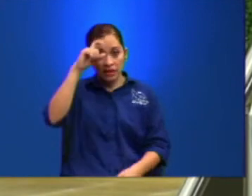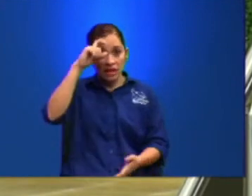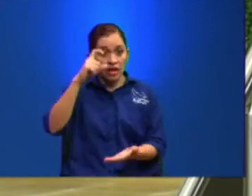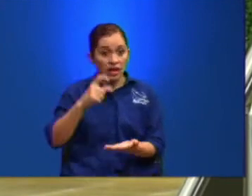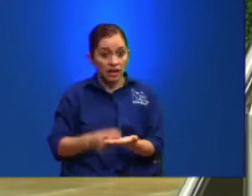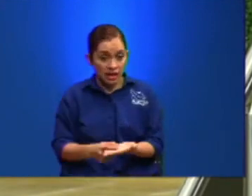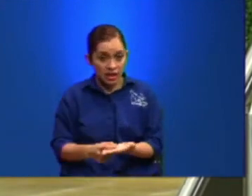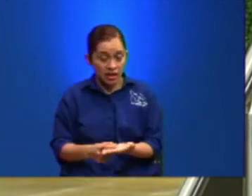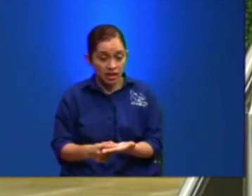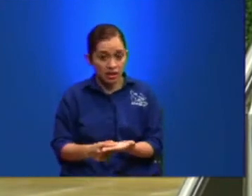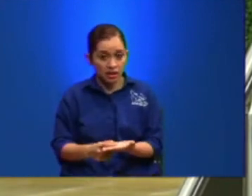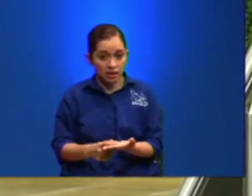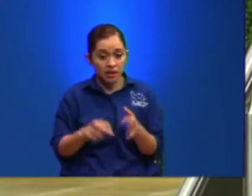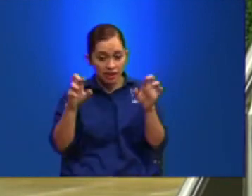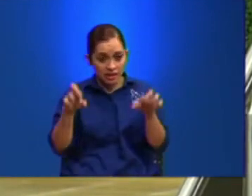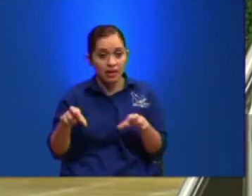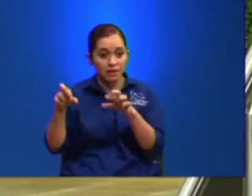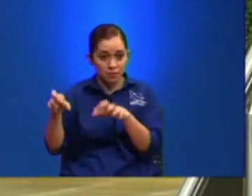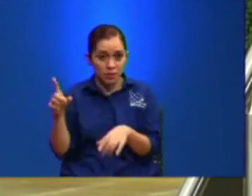de un gato